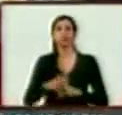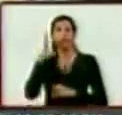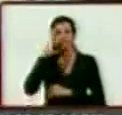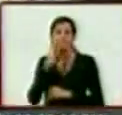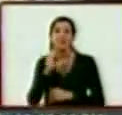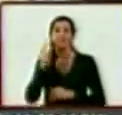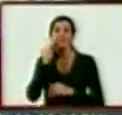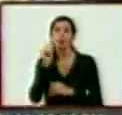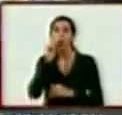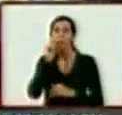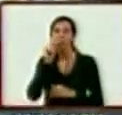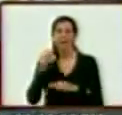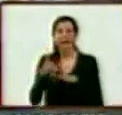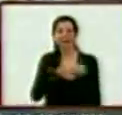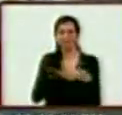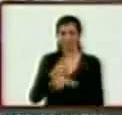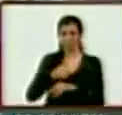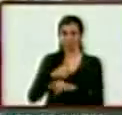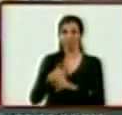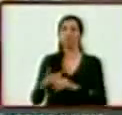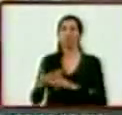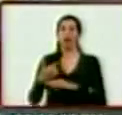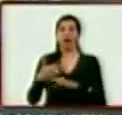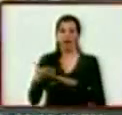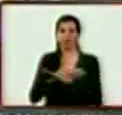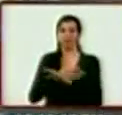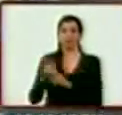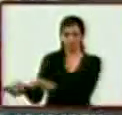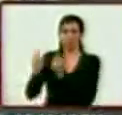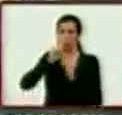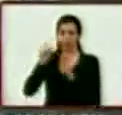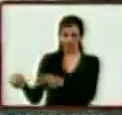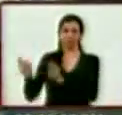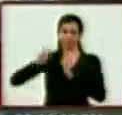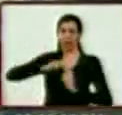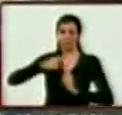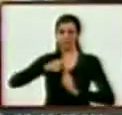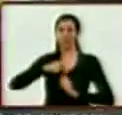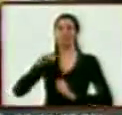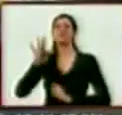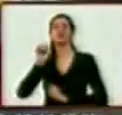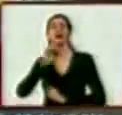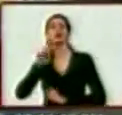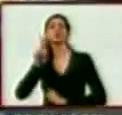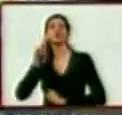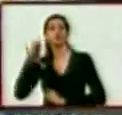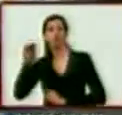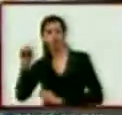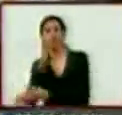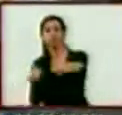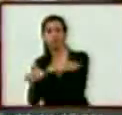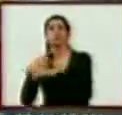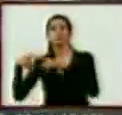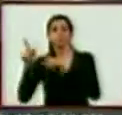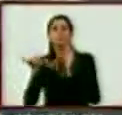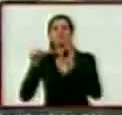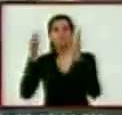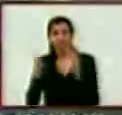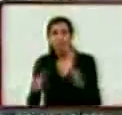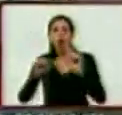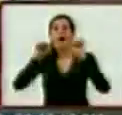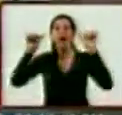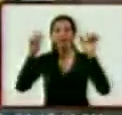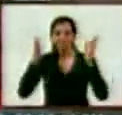de Farruco, con la experiencia de su equipo, además de felicitar a los arquitectos,